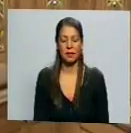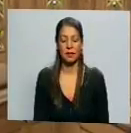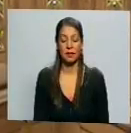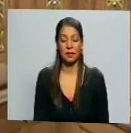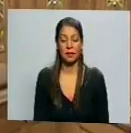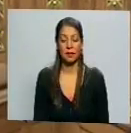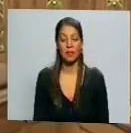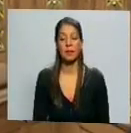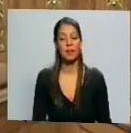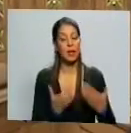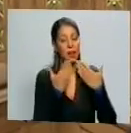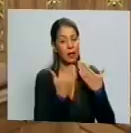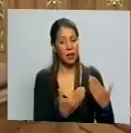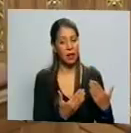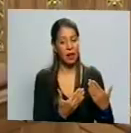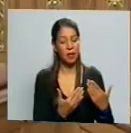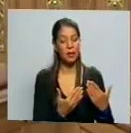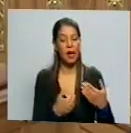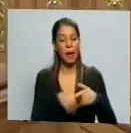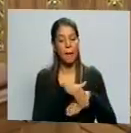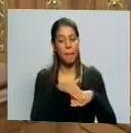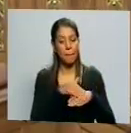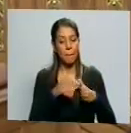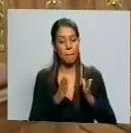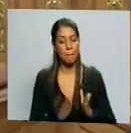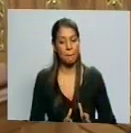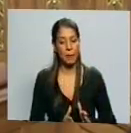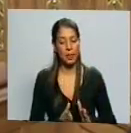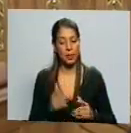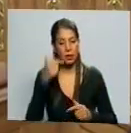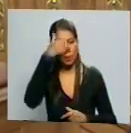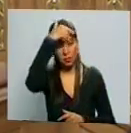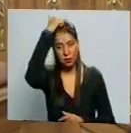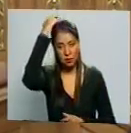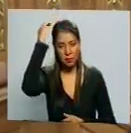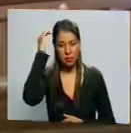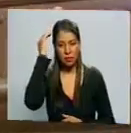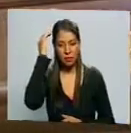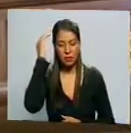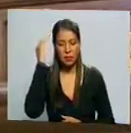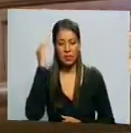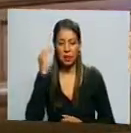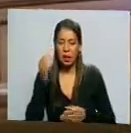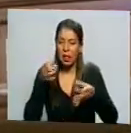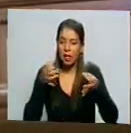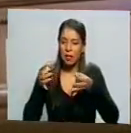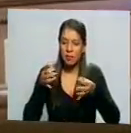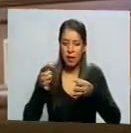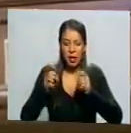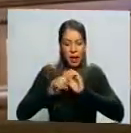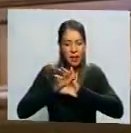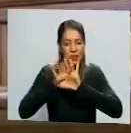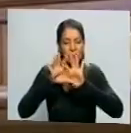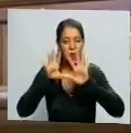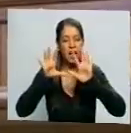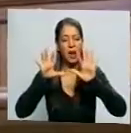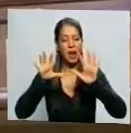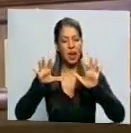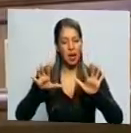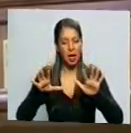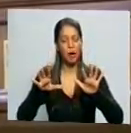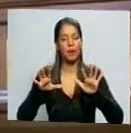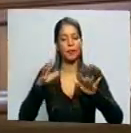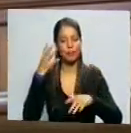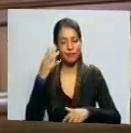Bueno, muchísimas gracias al ministro Ricardo Menéndez por esa clara exposición.